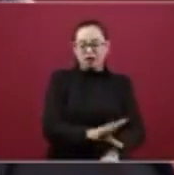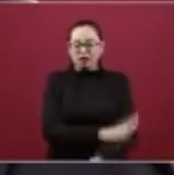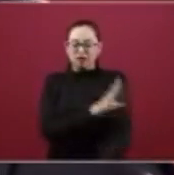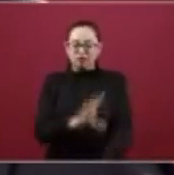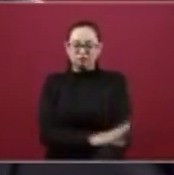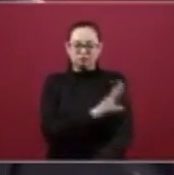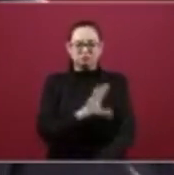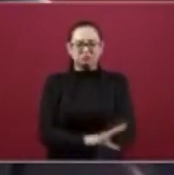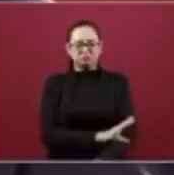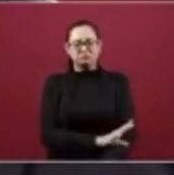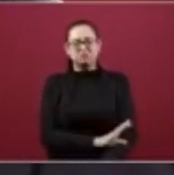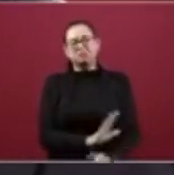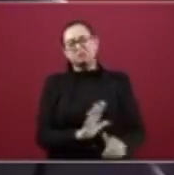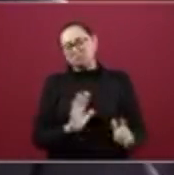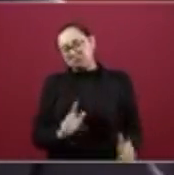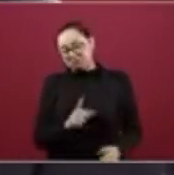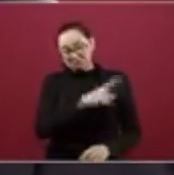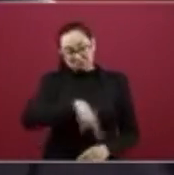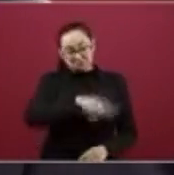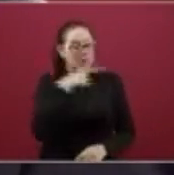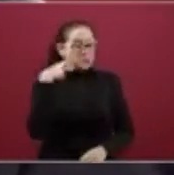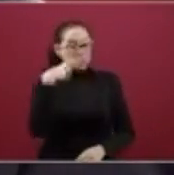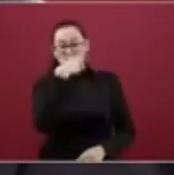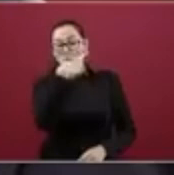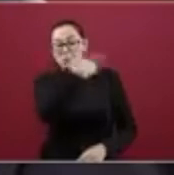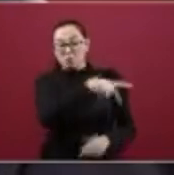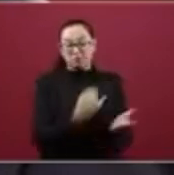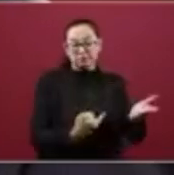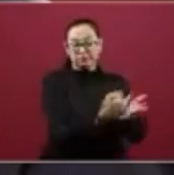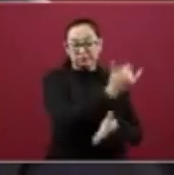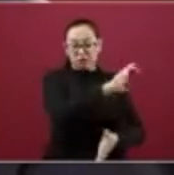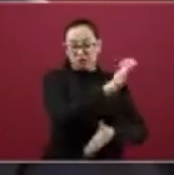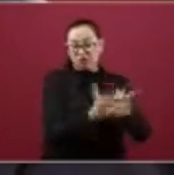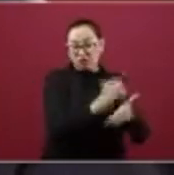Se respetarán todos los contratos.